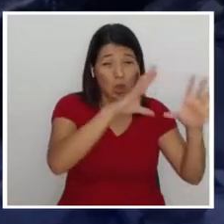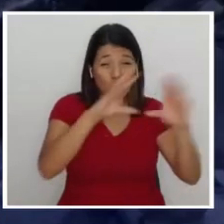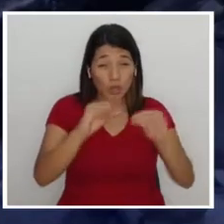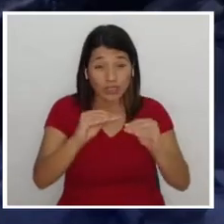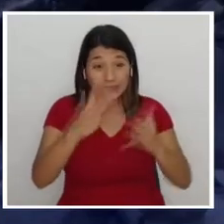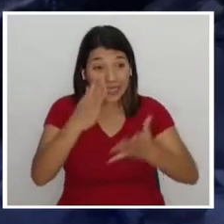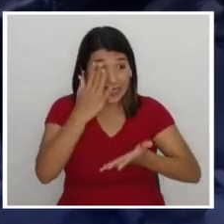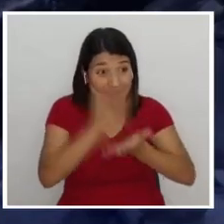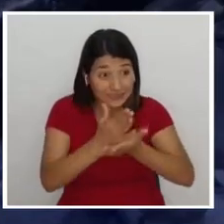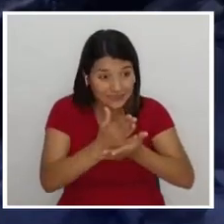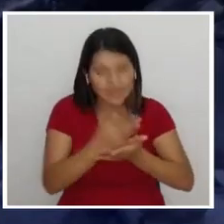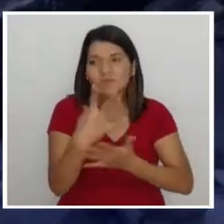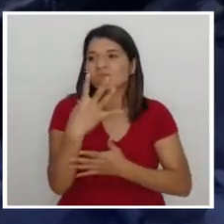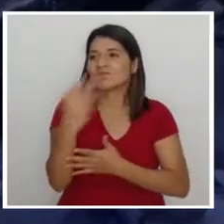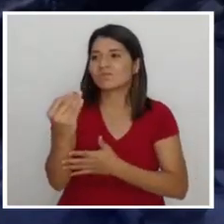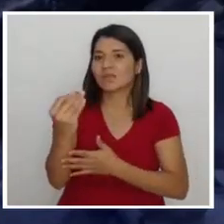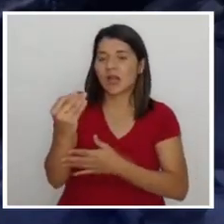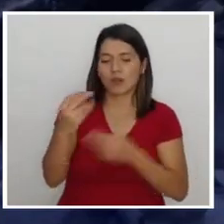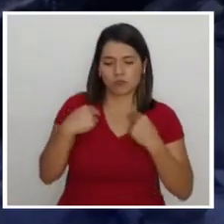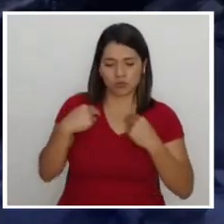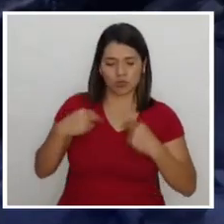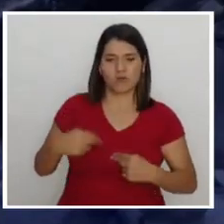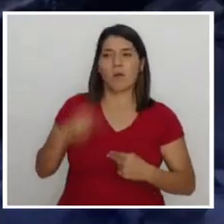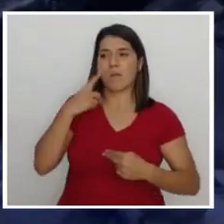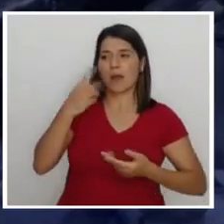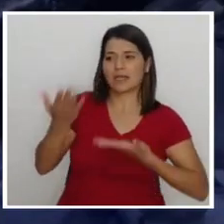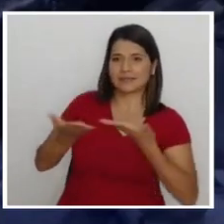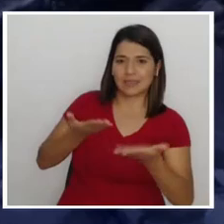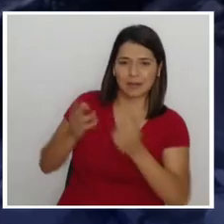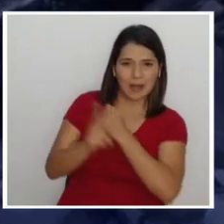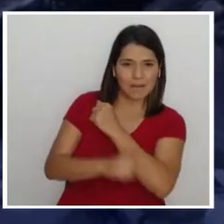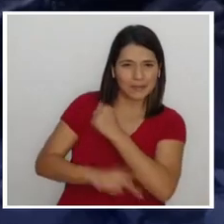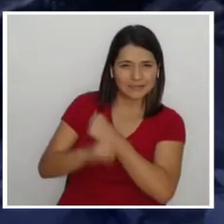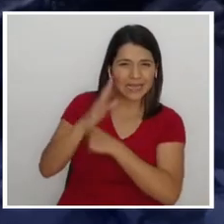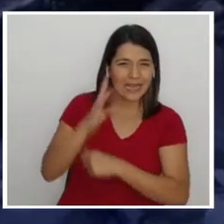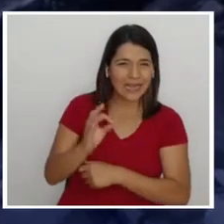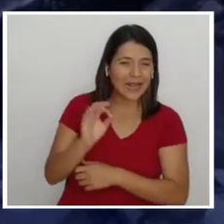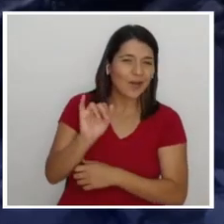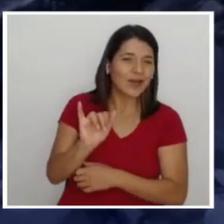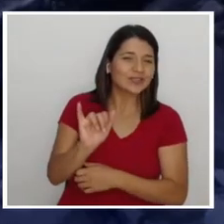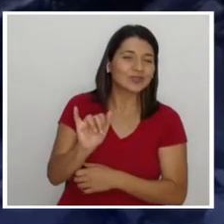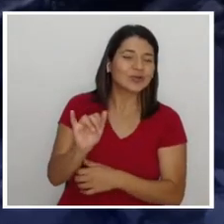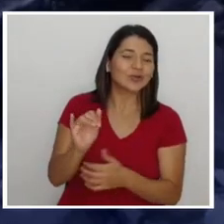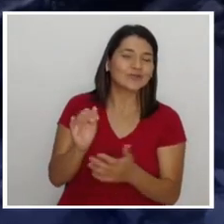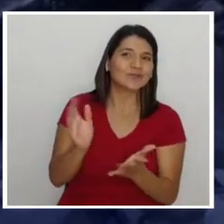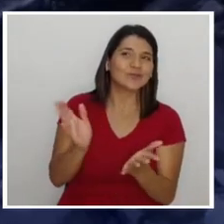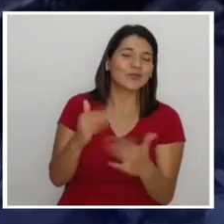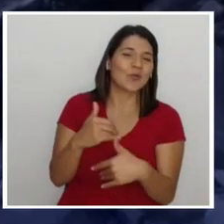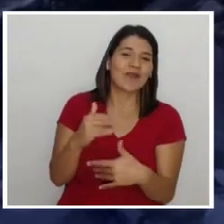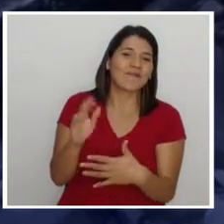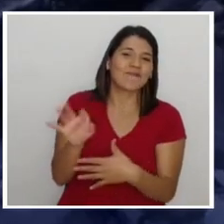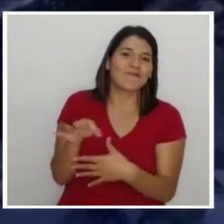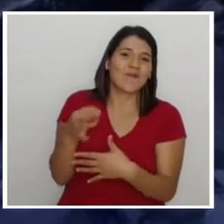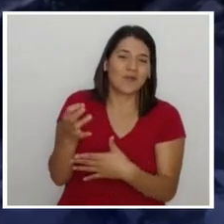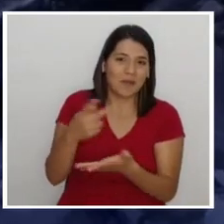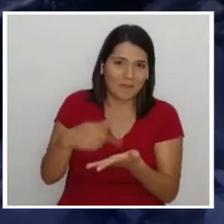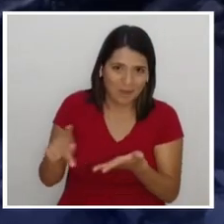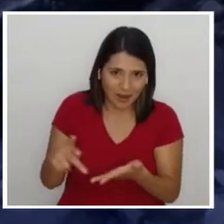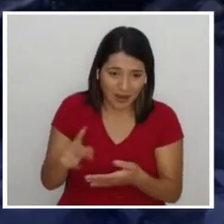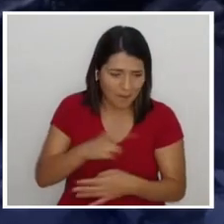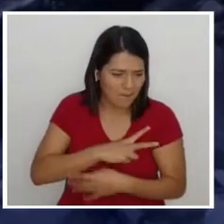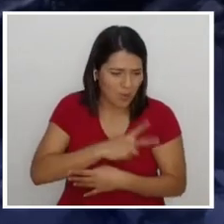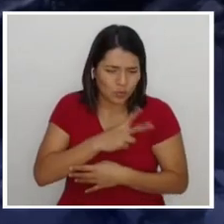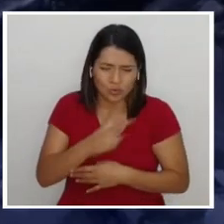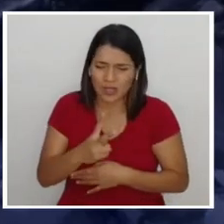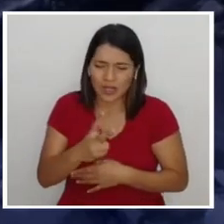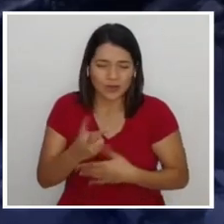pone al servicio de la patria. Creo que eso no tiene precio. El voluntariado es algo que se lleva en el corazón. Como lo dije al principio de la